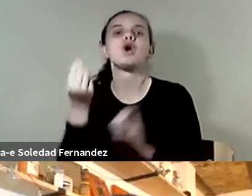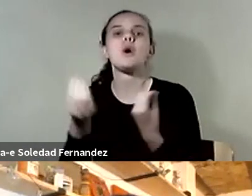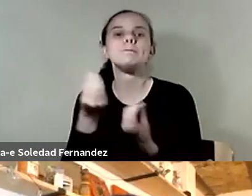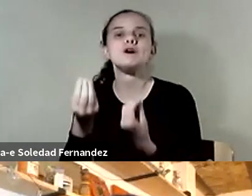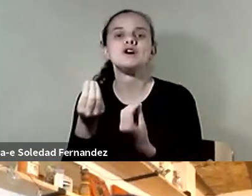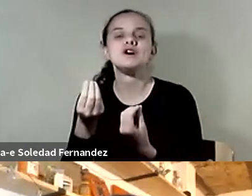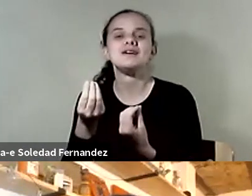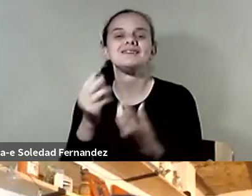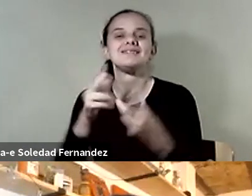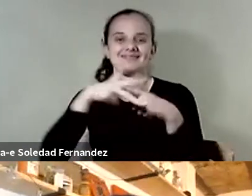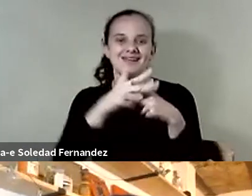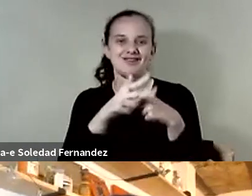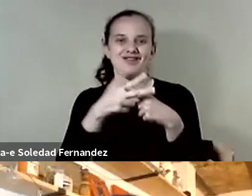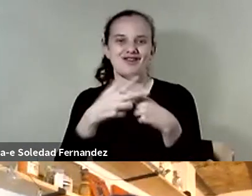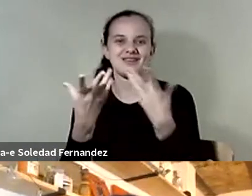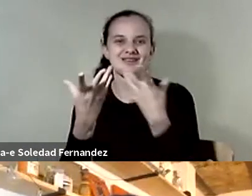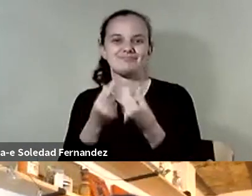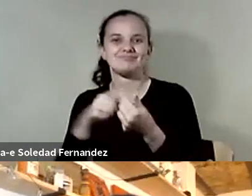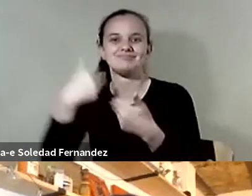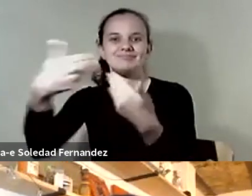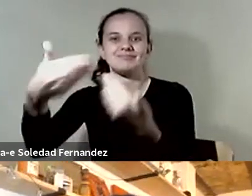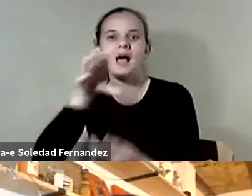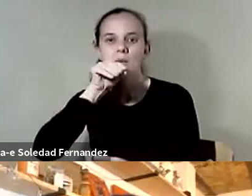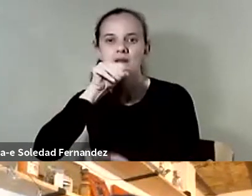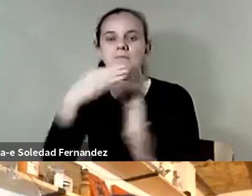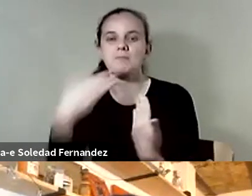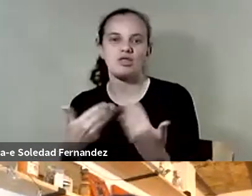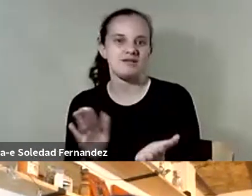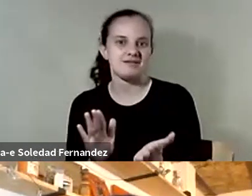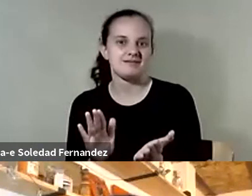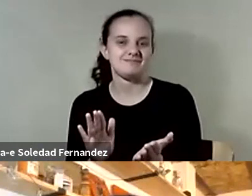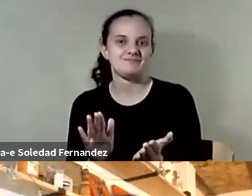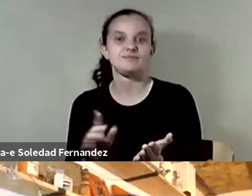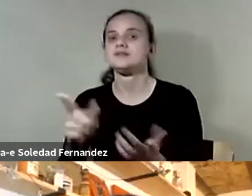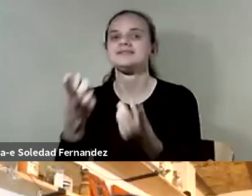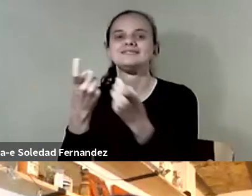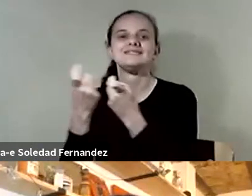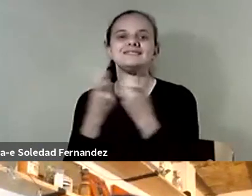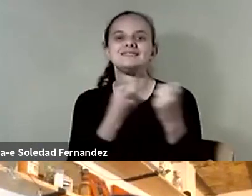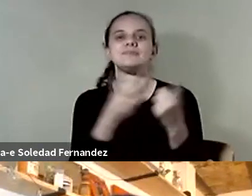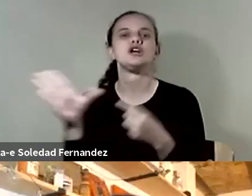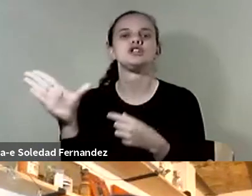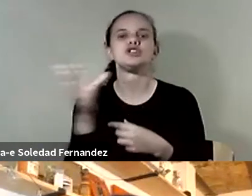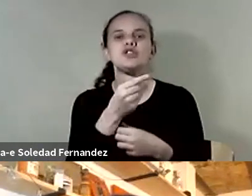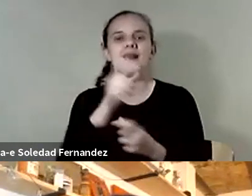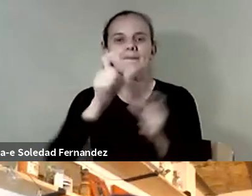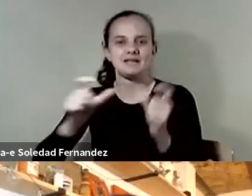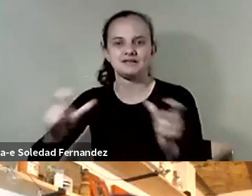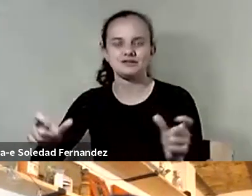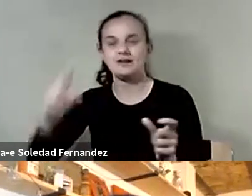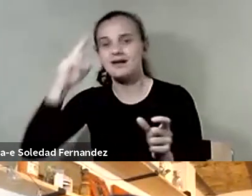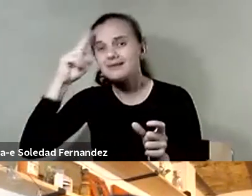la humanidad, ¿sí? Necesitamos la construcción conjunta de todas las personas desde su diversidad y respetando las diferencias y